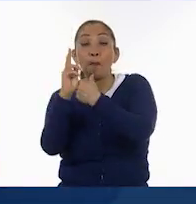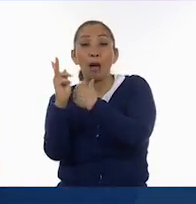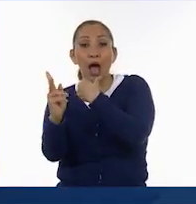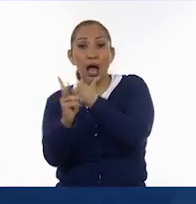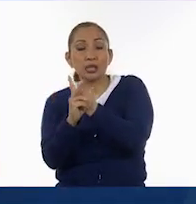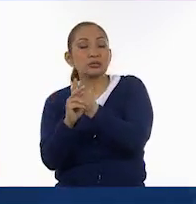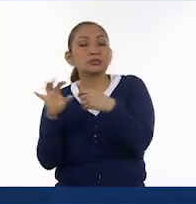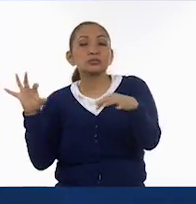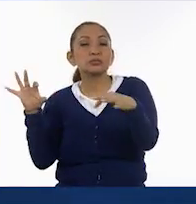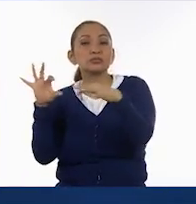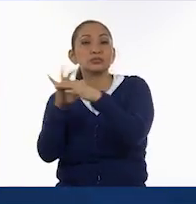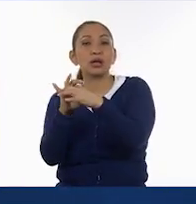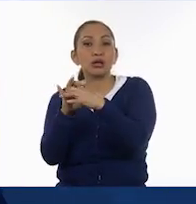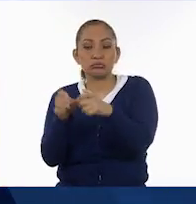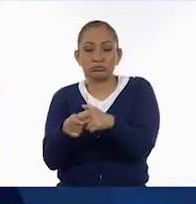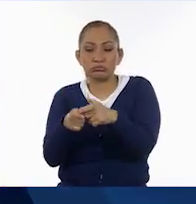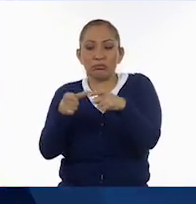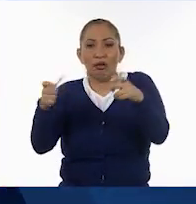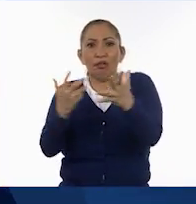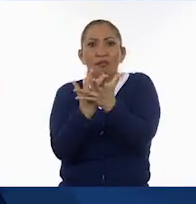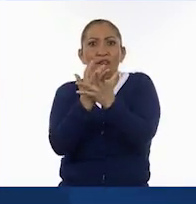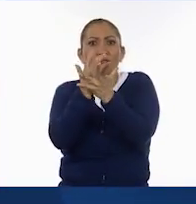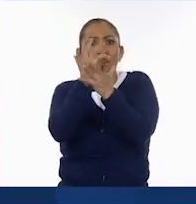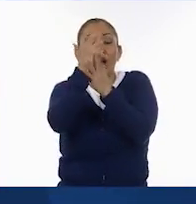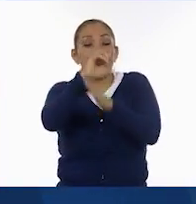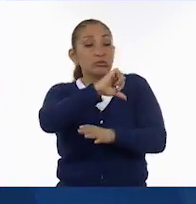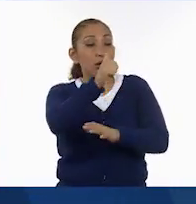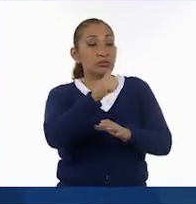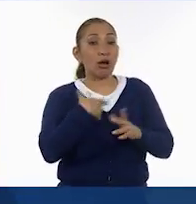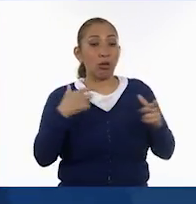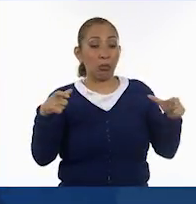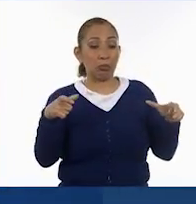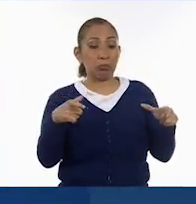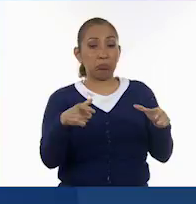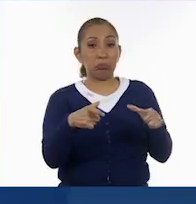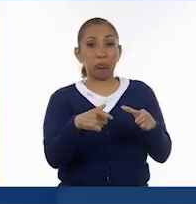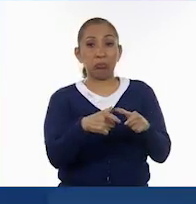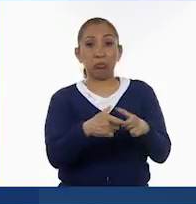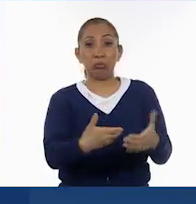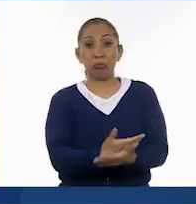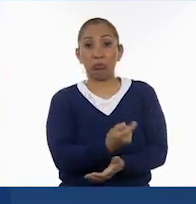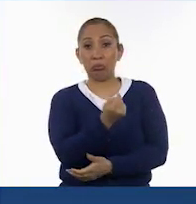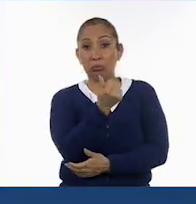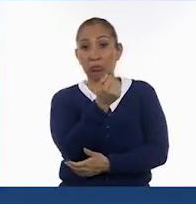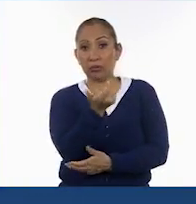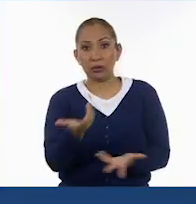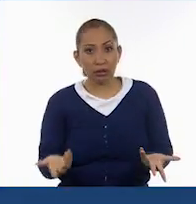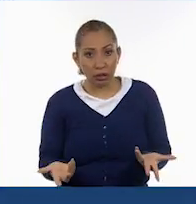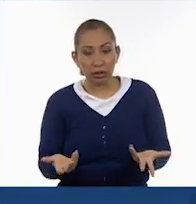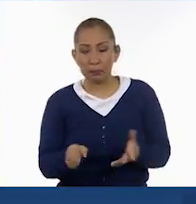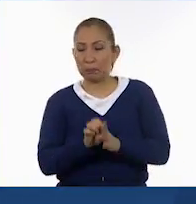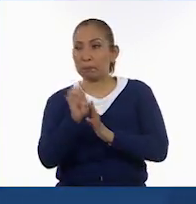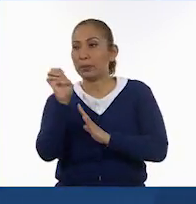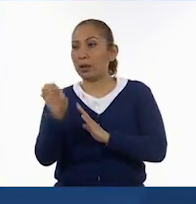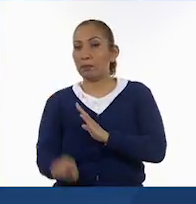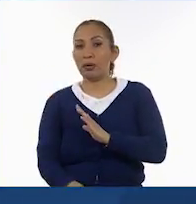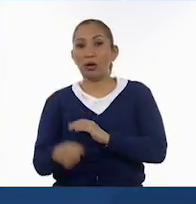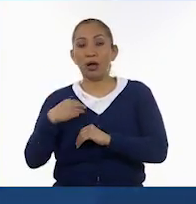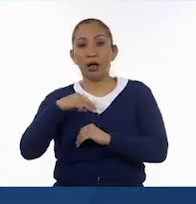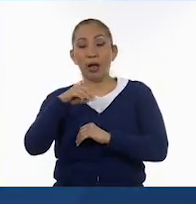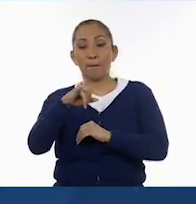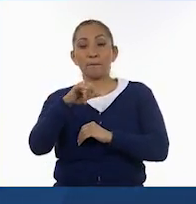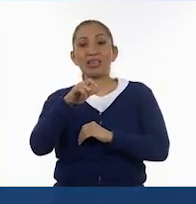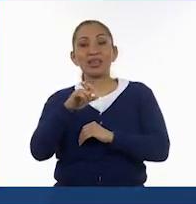están relacionados con un crecimiento acelerado y en otros con una baja tasa de nacimientos. Por ejemplo, Níger